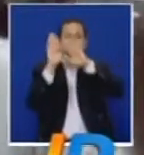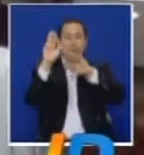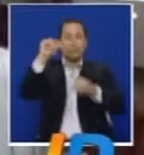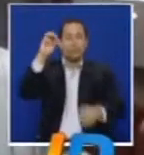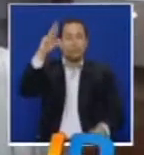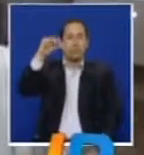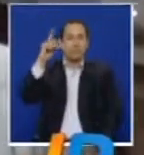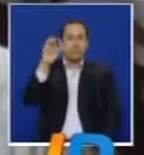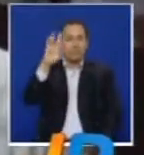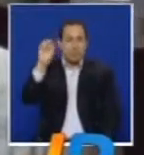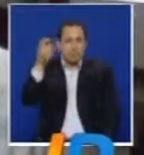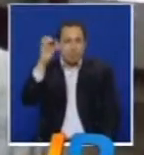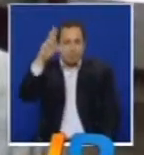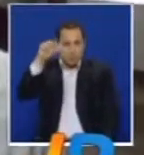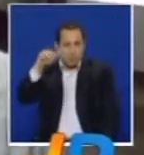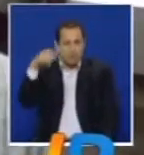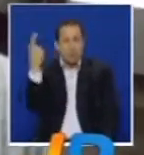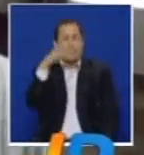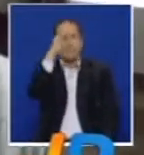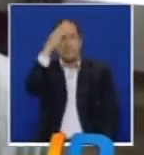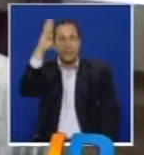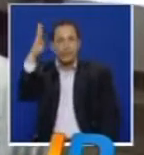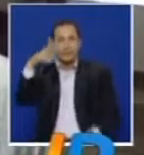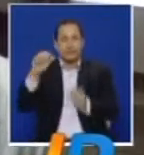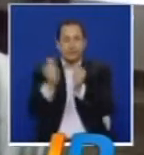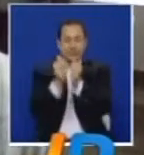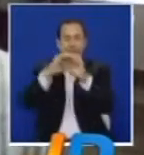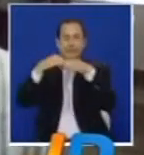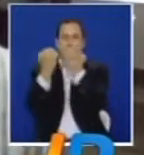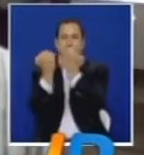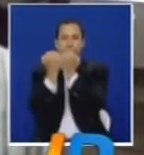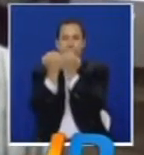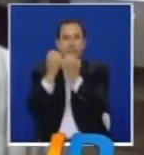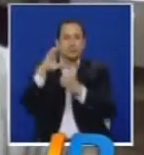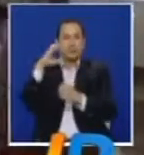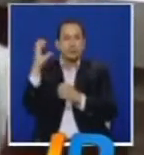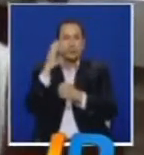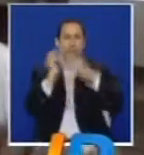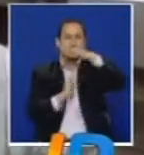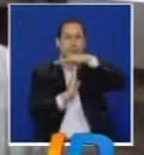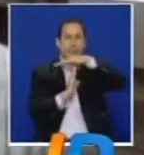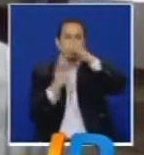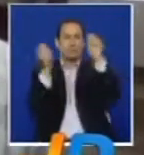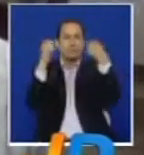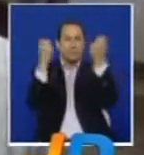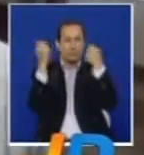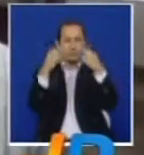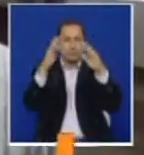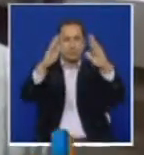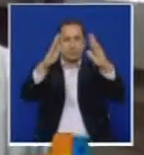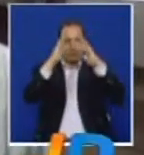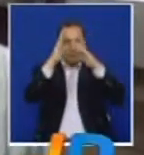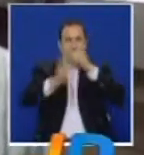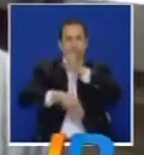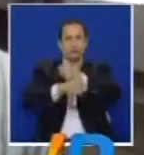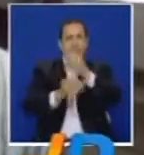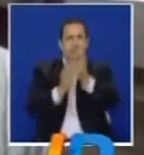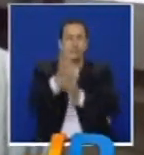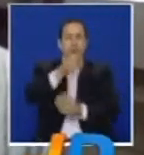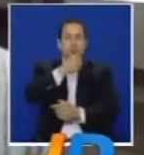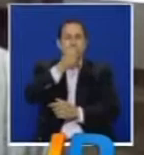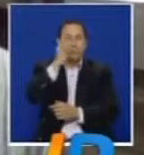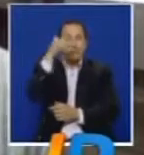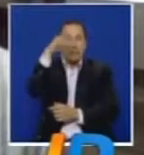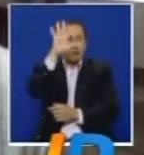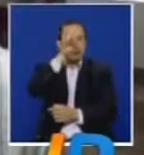del primer noticiero regional que está en Barranquilla, acompañando a Selección Colombia. Comerciales, manténganse y continúen en el mejor noticiero del fin